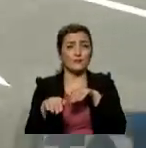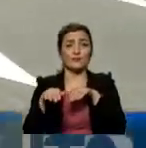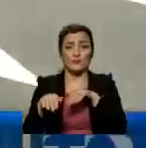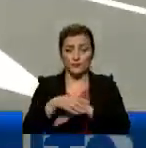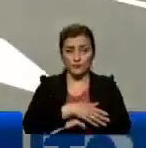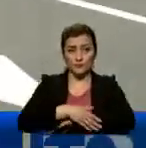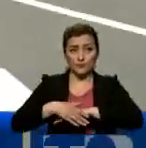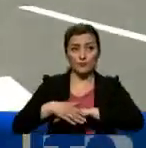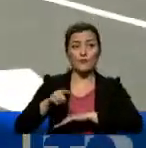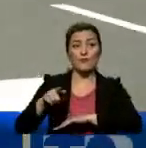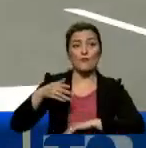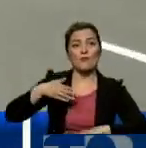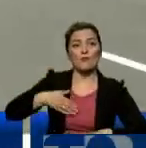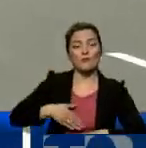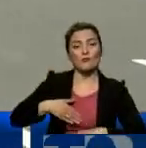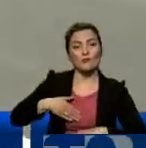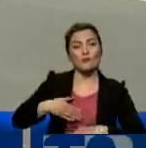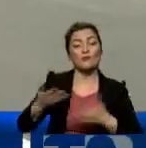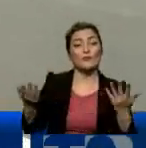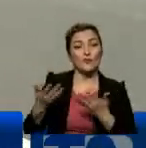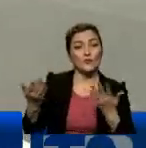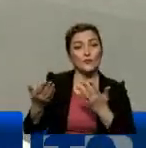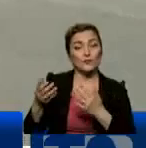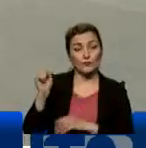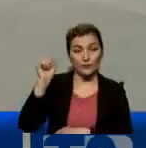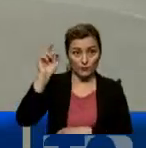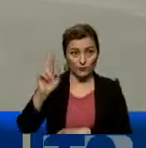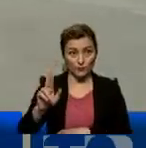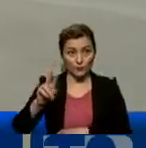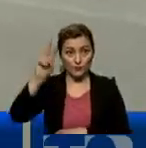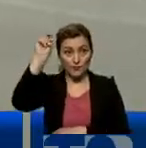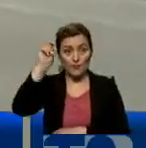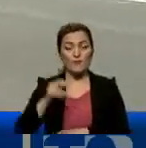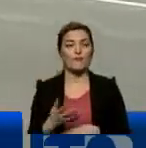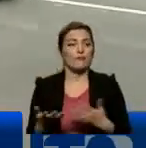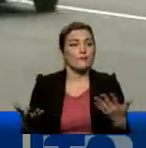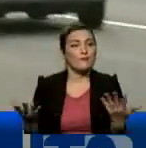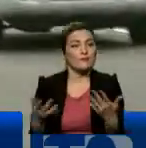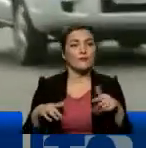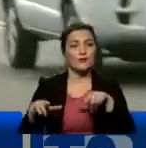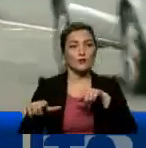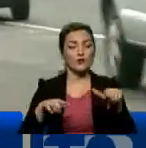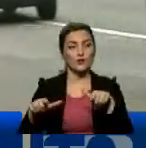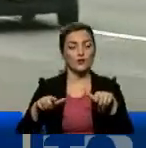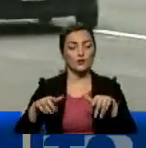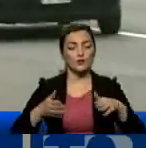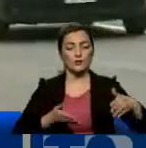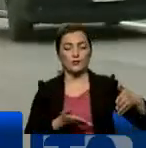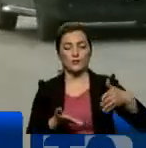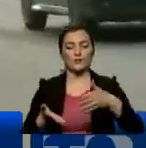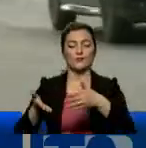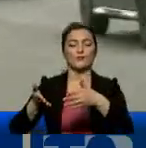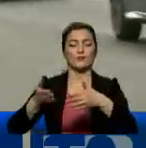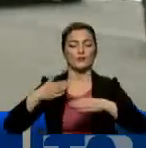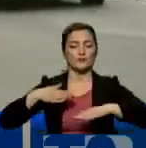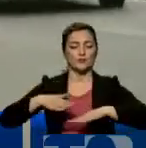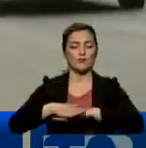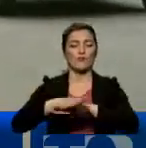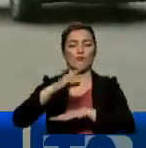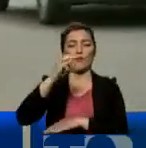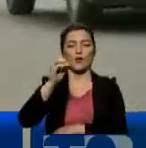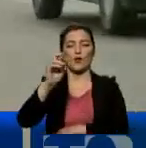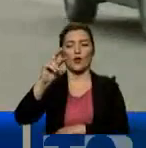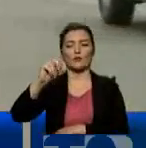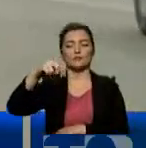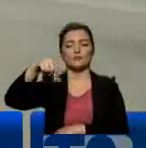de la avenida Simón Bolívar en sentido sur-norte, exactamente en la intersección con la avenida de los